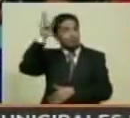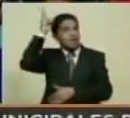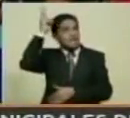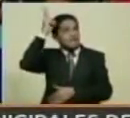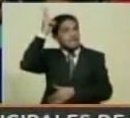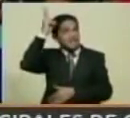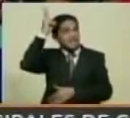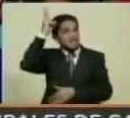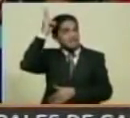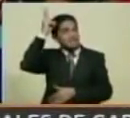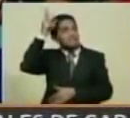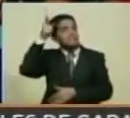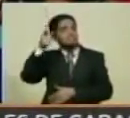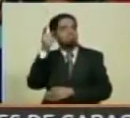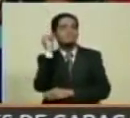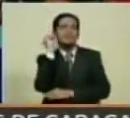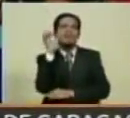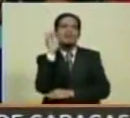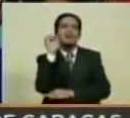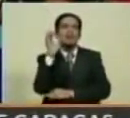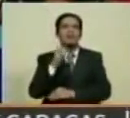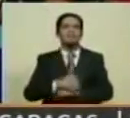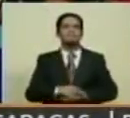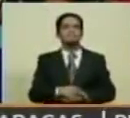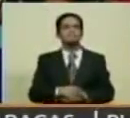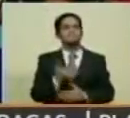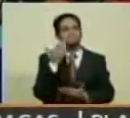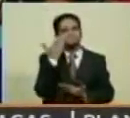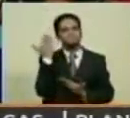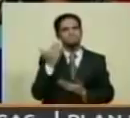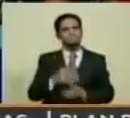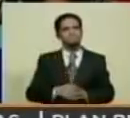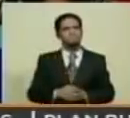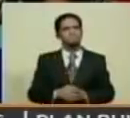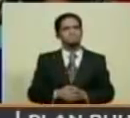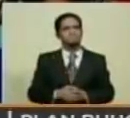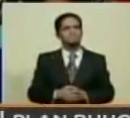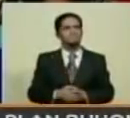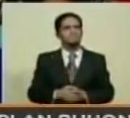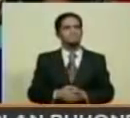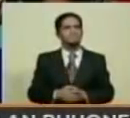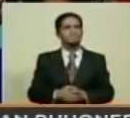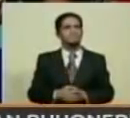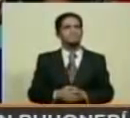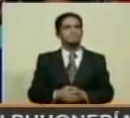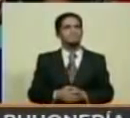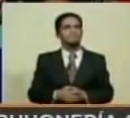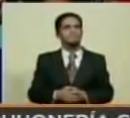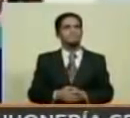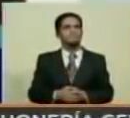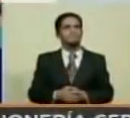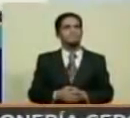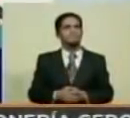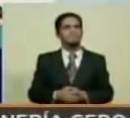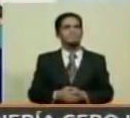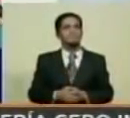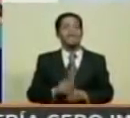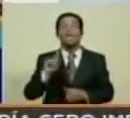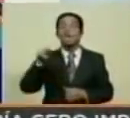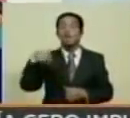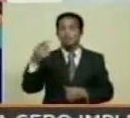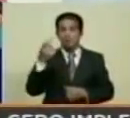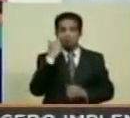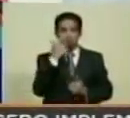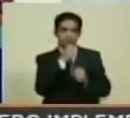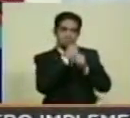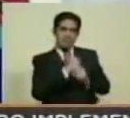Aloa Núñez, está dirigiéndose a la concurrencia. Escuchemos. Luego de haber recibido a todos nuestros delegados y